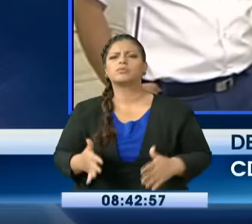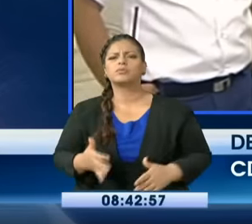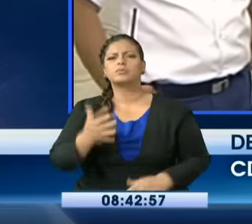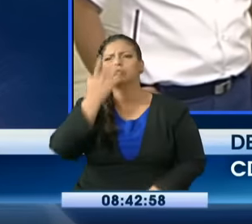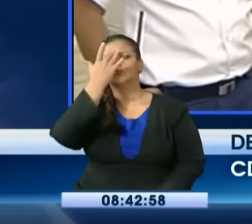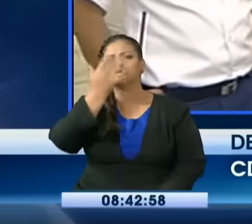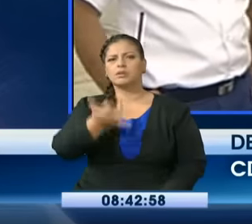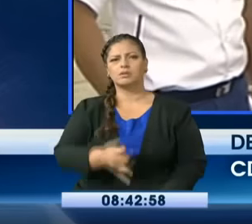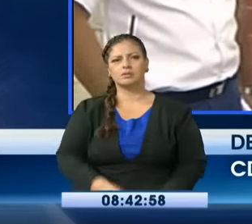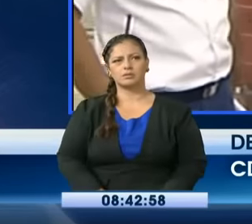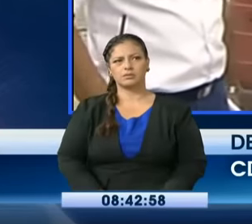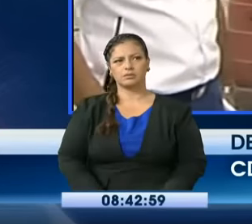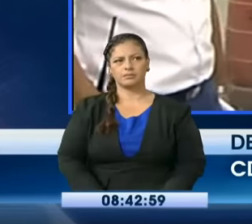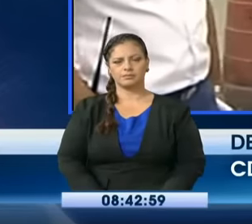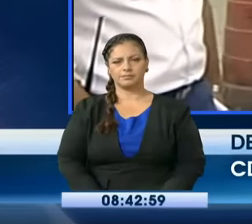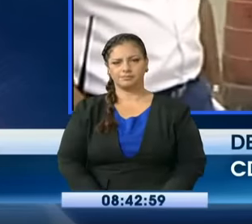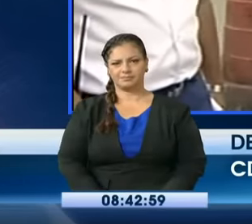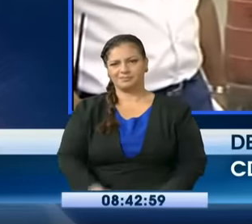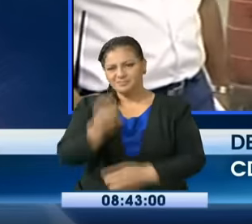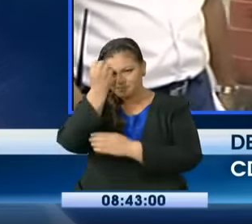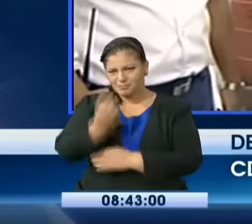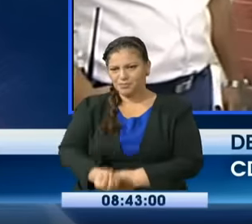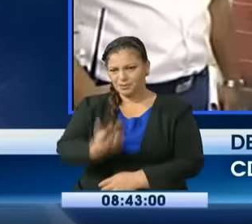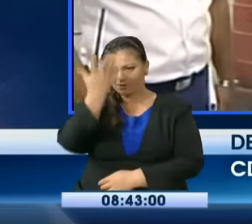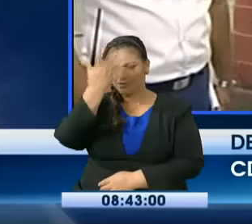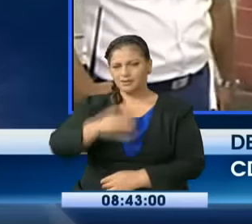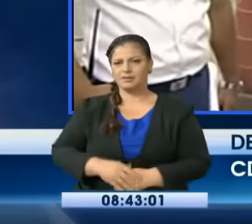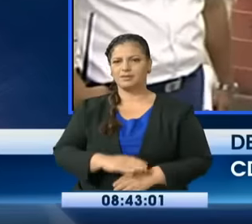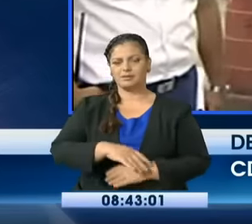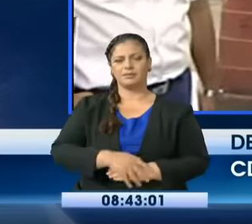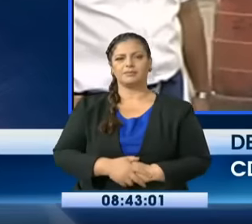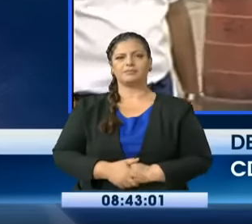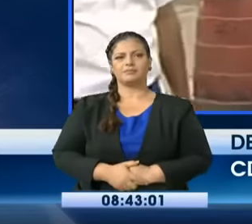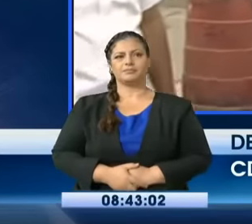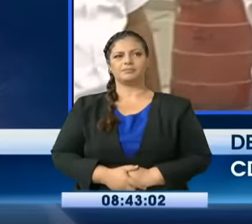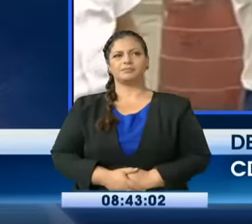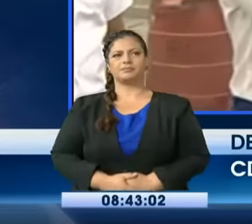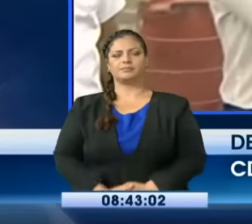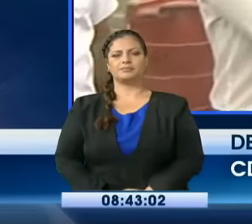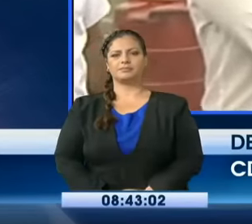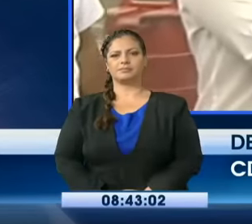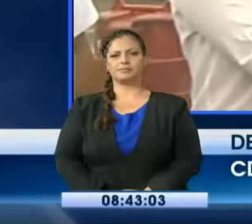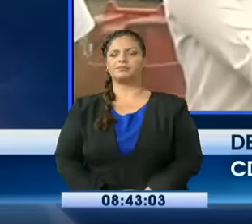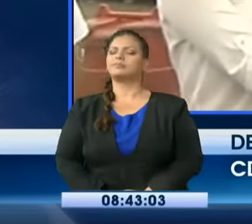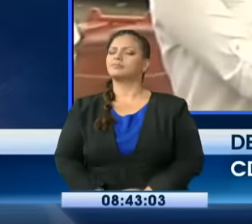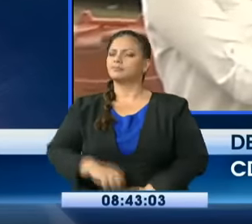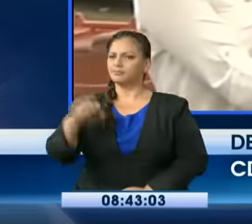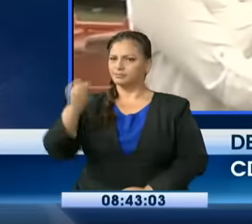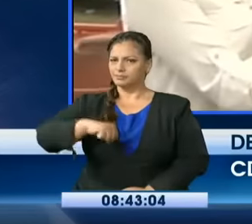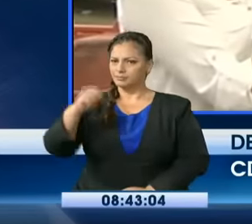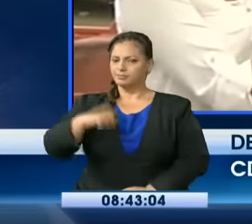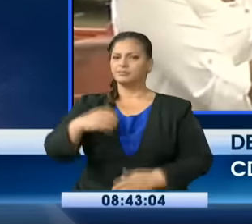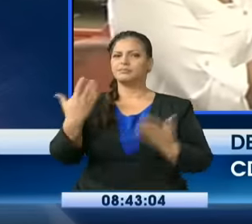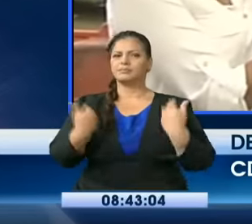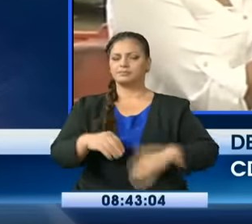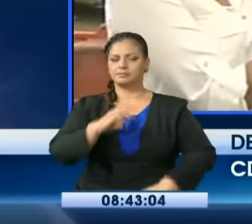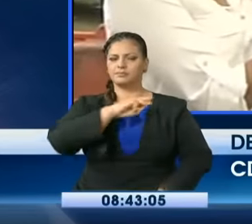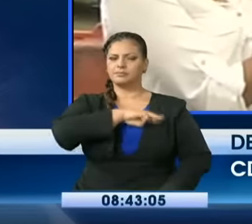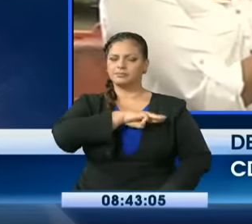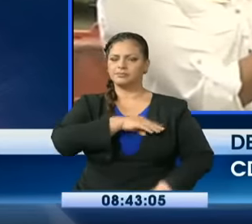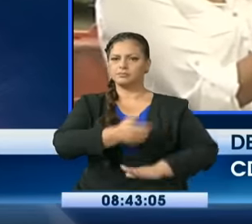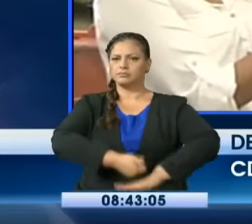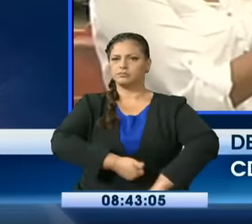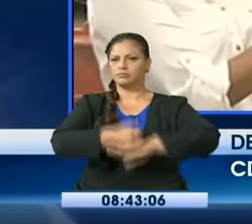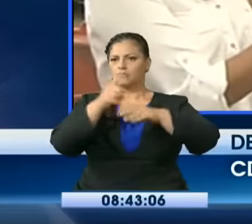A ver, buenos días, Hugo, con la ciudadanía. ¿Cómo está? Efectivamente, como le digo, las acciones legales están ya en marcha.